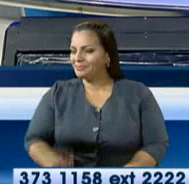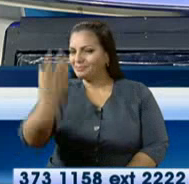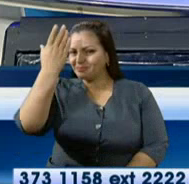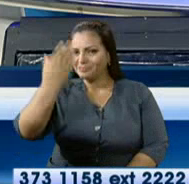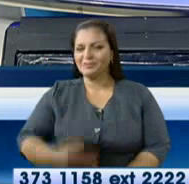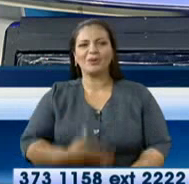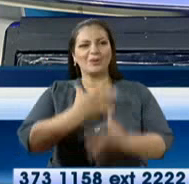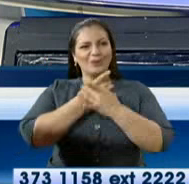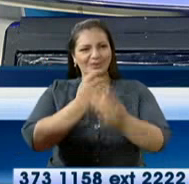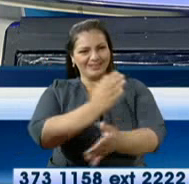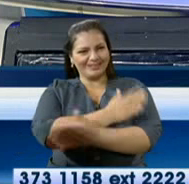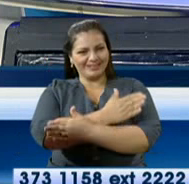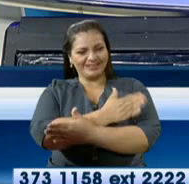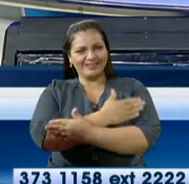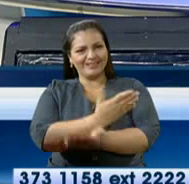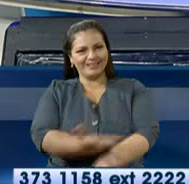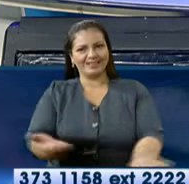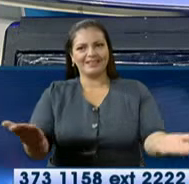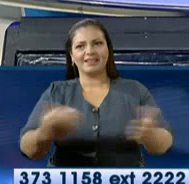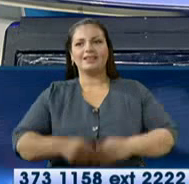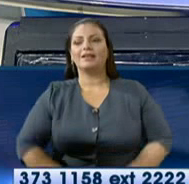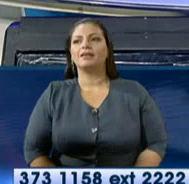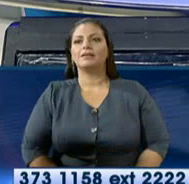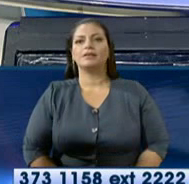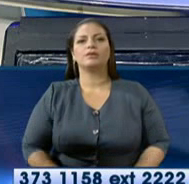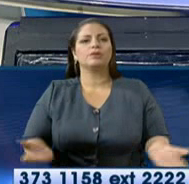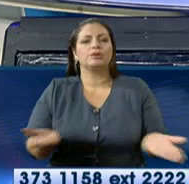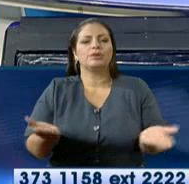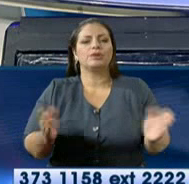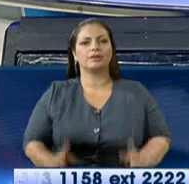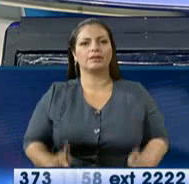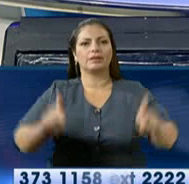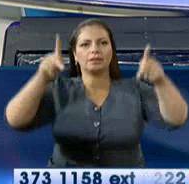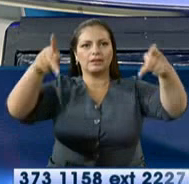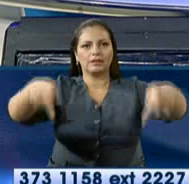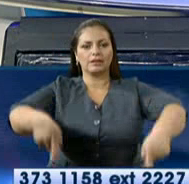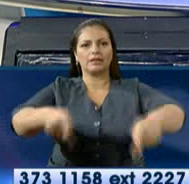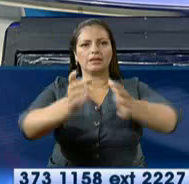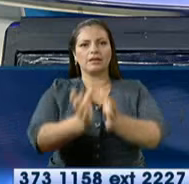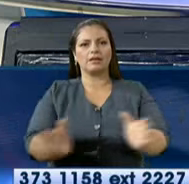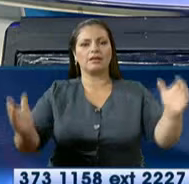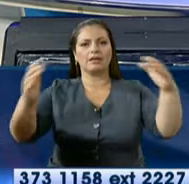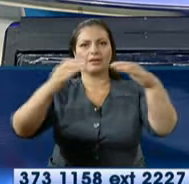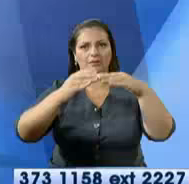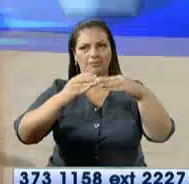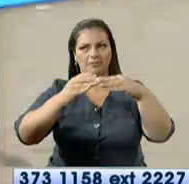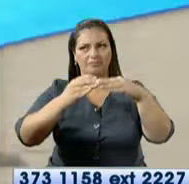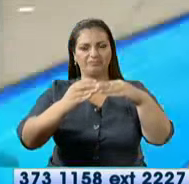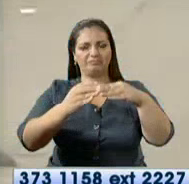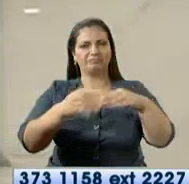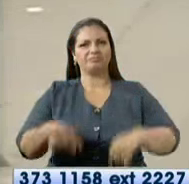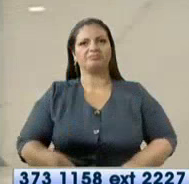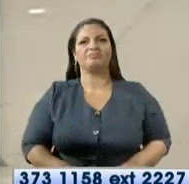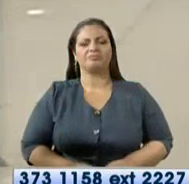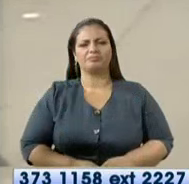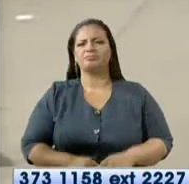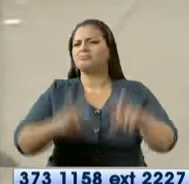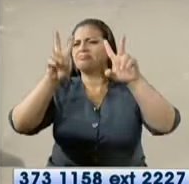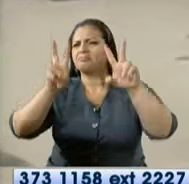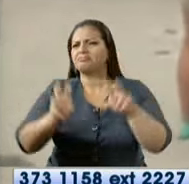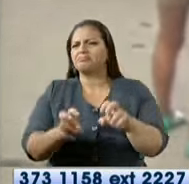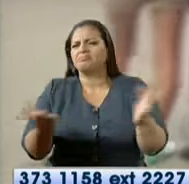Hugo, y a nuestros televidentes. Estoy en la avenida Perimetral. Vamos a hablar hoy de un tema que realmente preocupa, porque